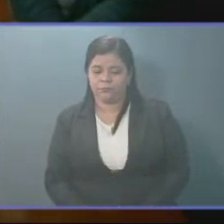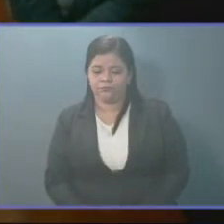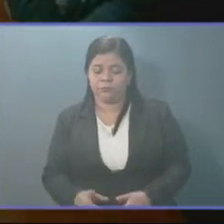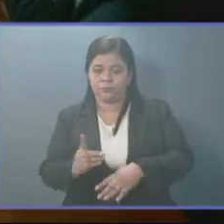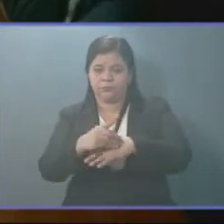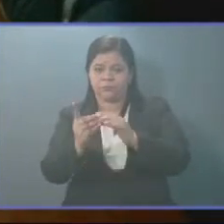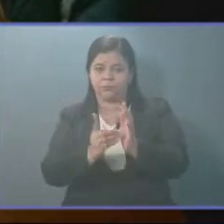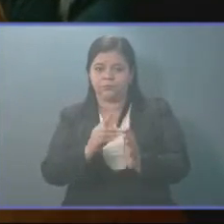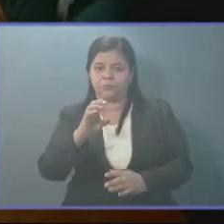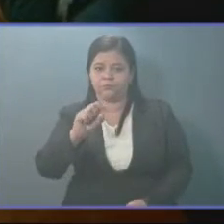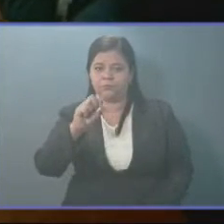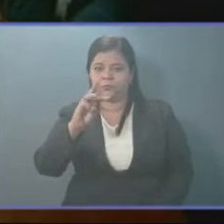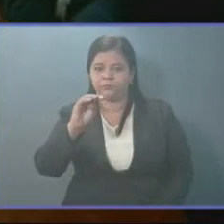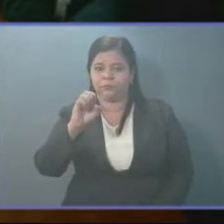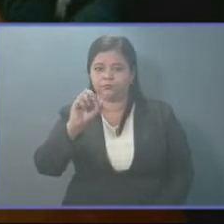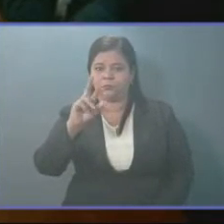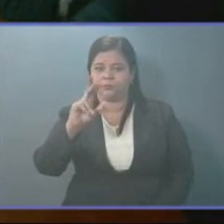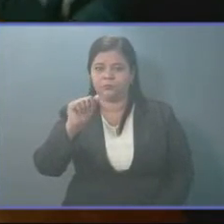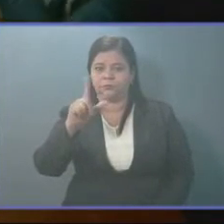Diputada Esmeralda García.